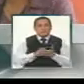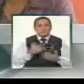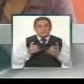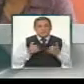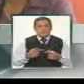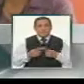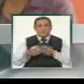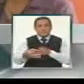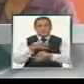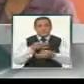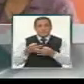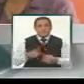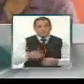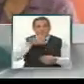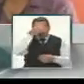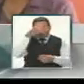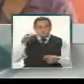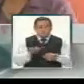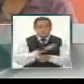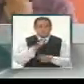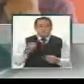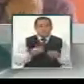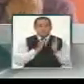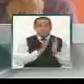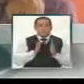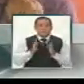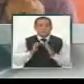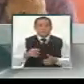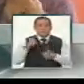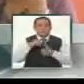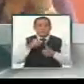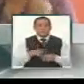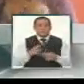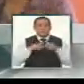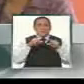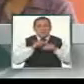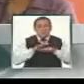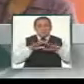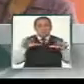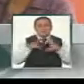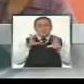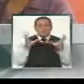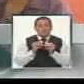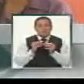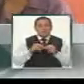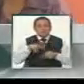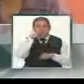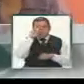intercambio ya de estas capacidades como un plan piloto Tumbes, pero debe expandirse a todo el Perú.